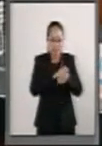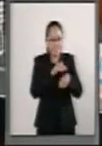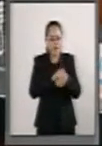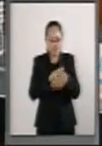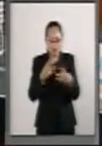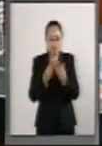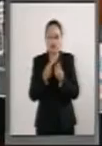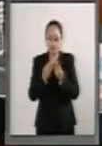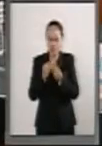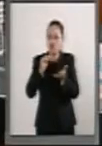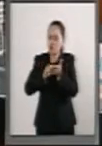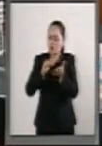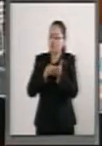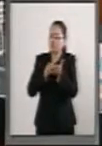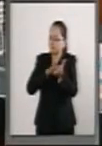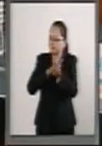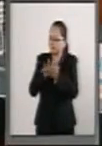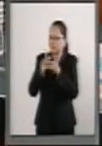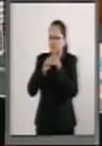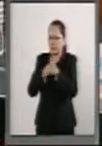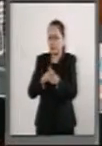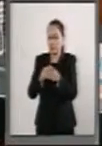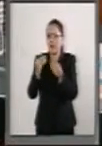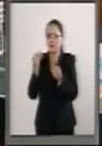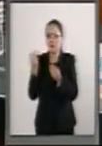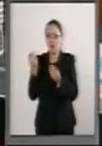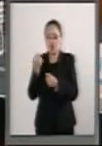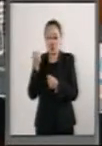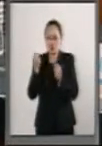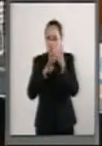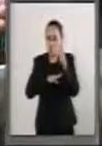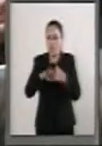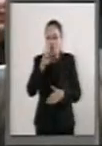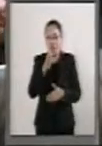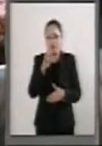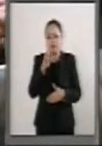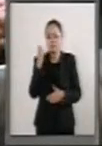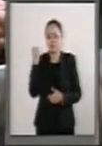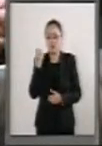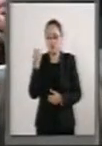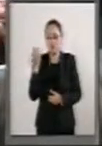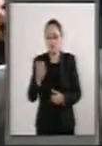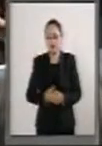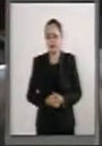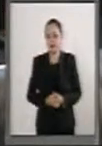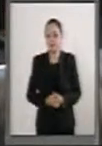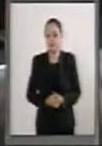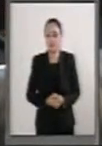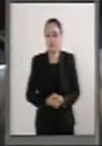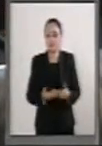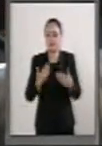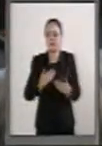hecho aquí en el Senado de la República. Mucho éxito y sé que lo vas a hacer. Sonido en el escaño del senador.